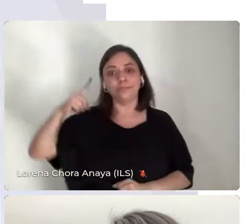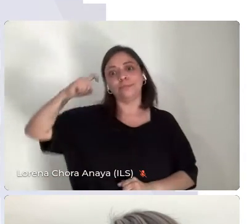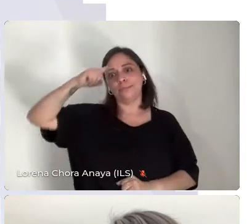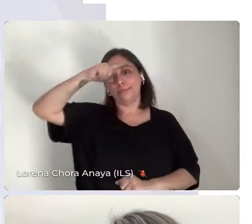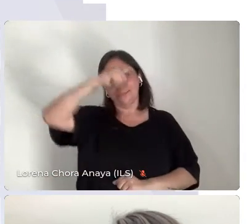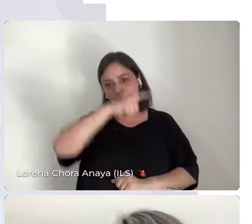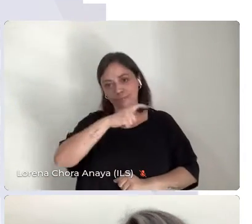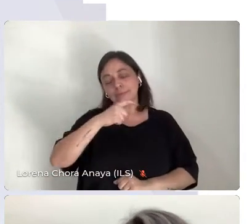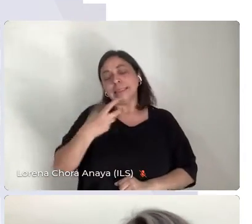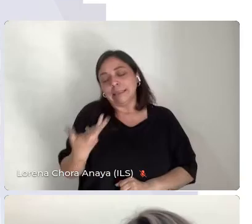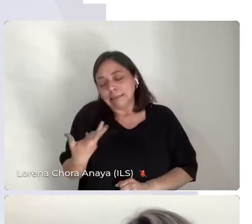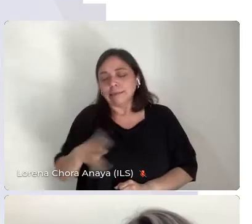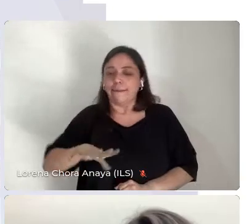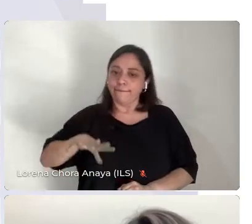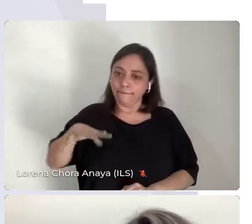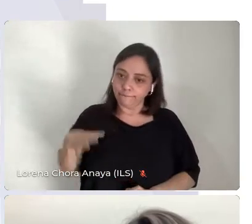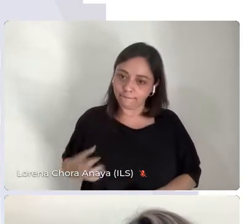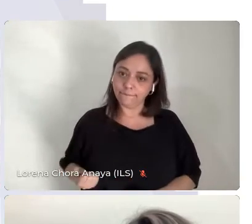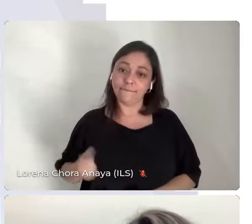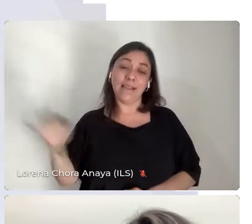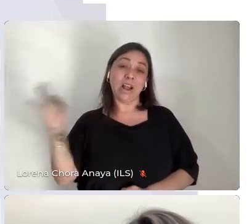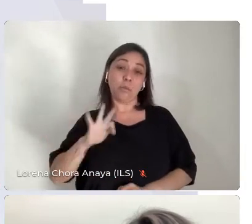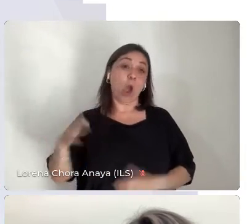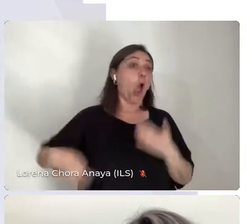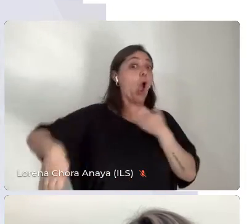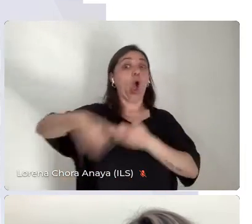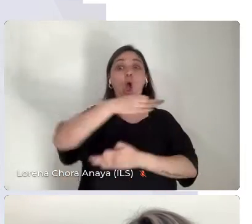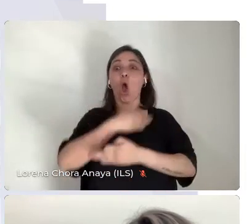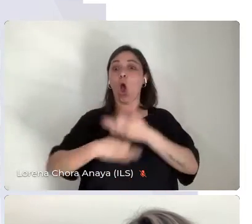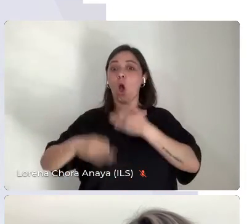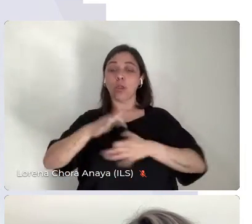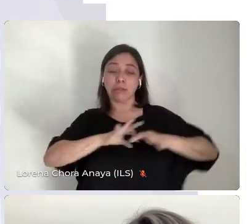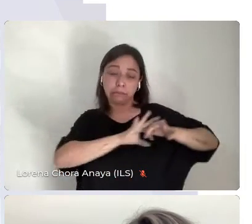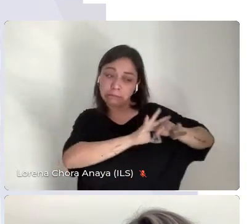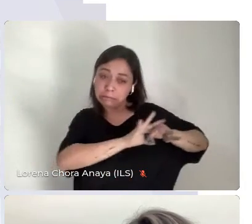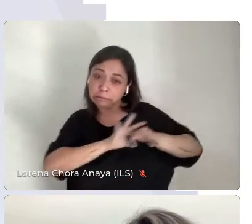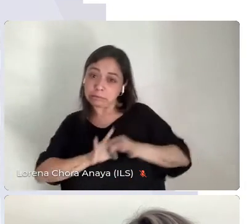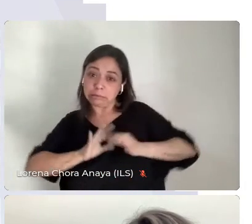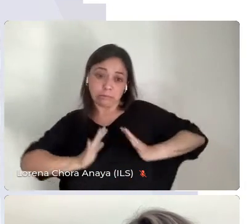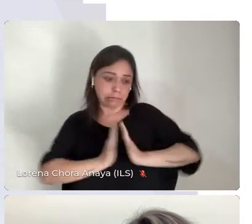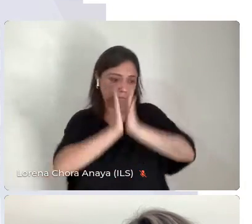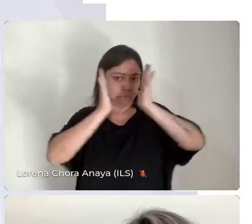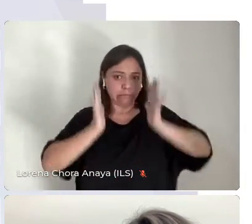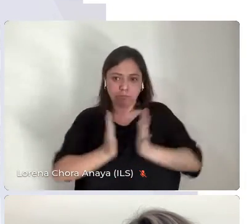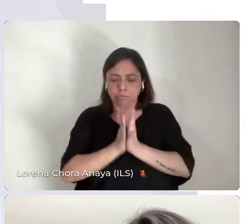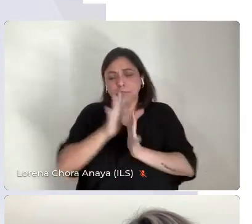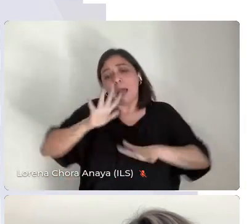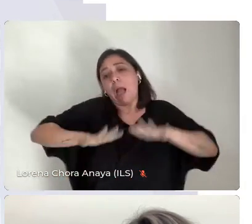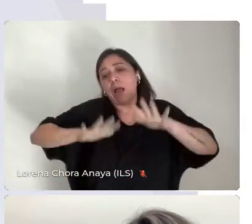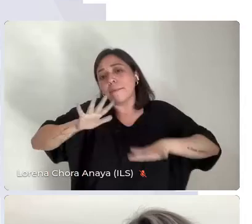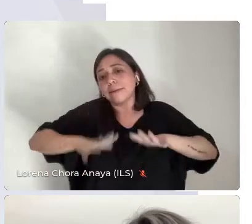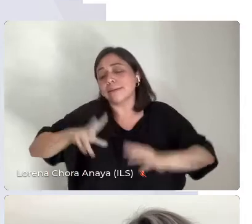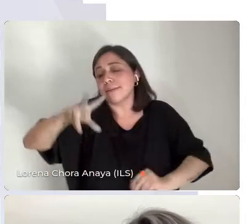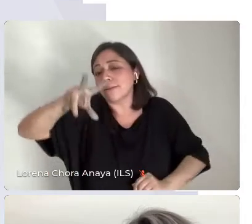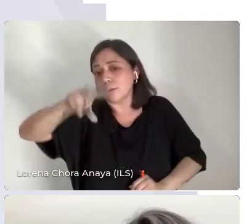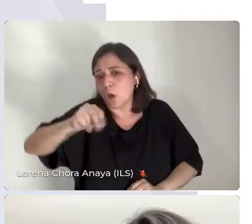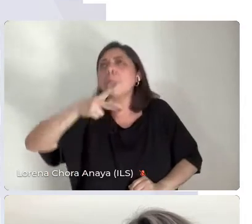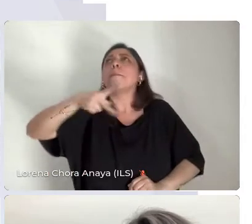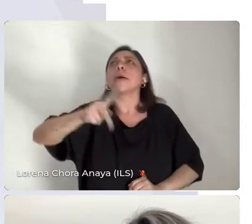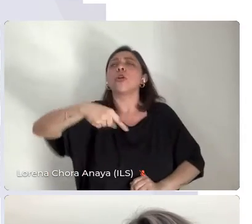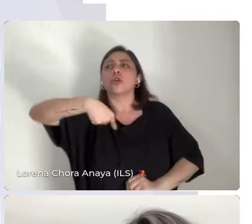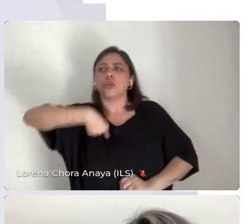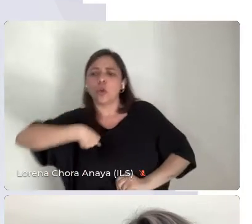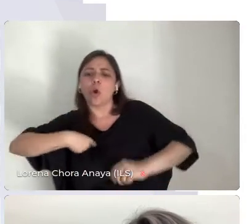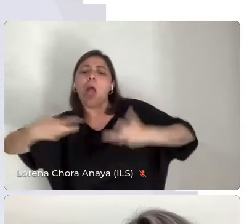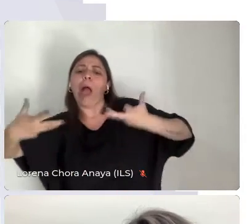todos participen desde el principio, pero teniendo claridad en estas etapas y en estos procesos es cuándo entras tú, cuándo entro yo, cuál